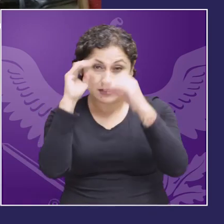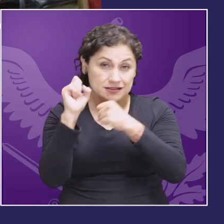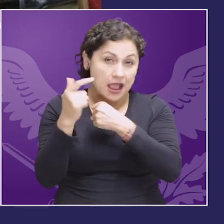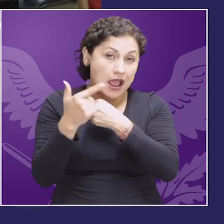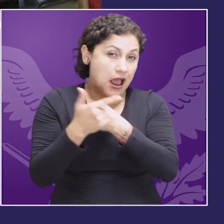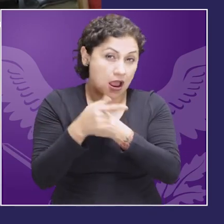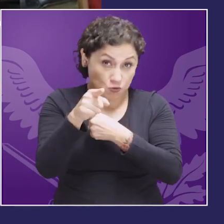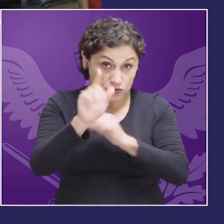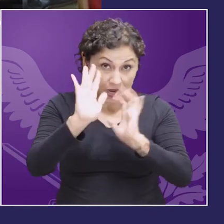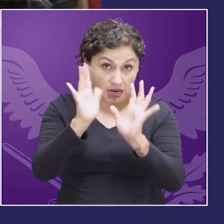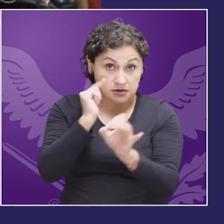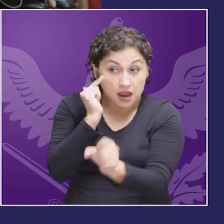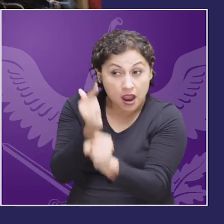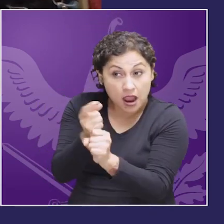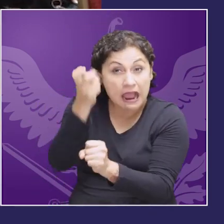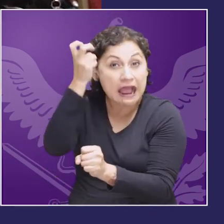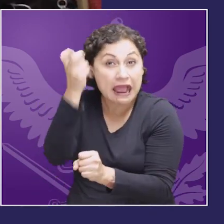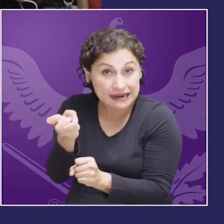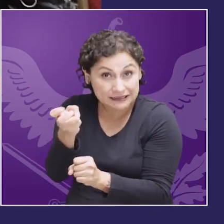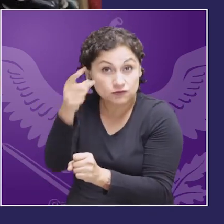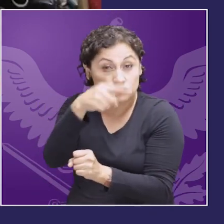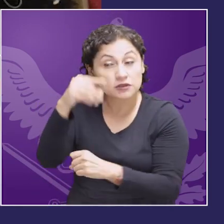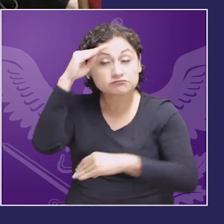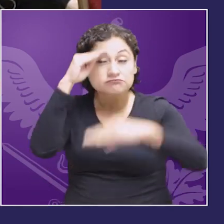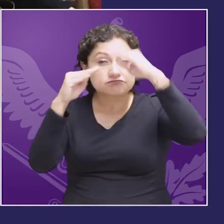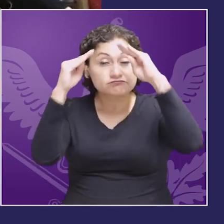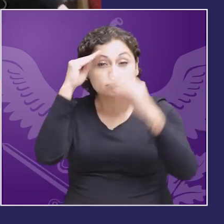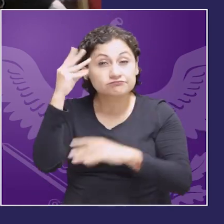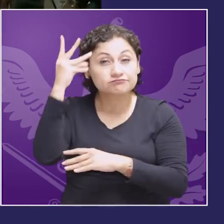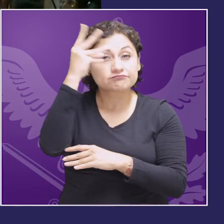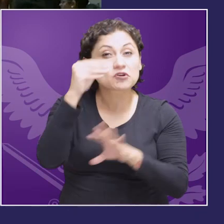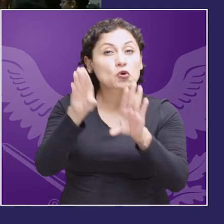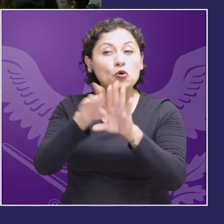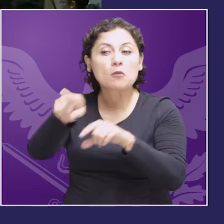nueva trampa o traba que puede haber, ¿no?